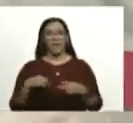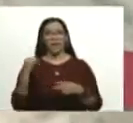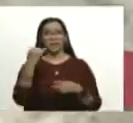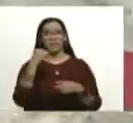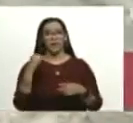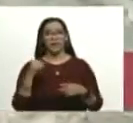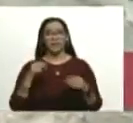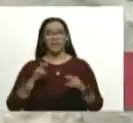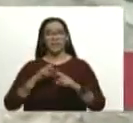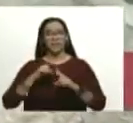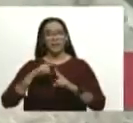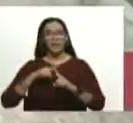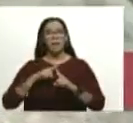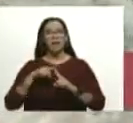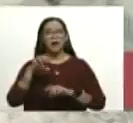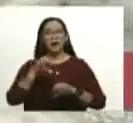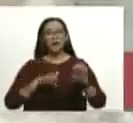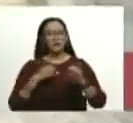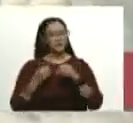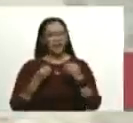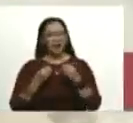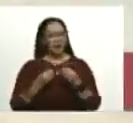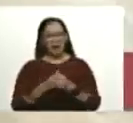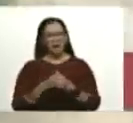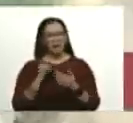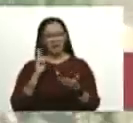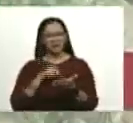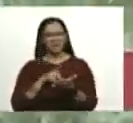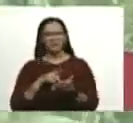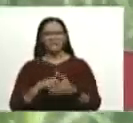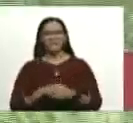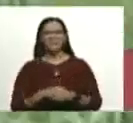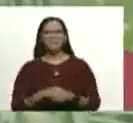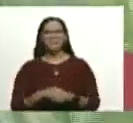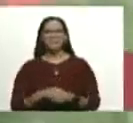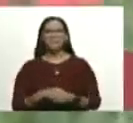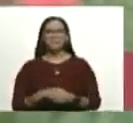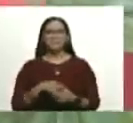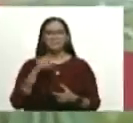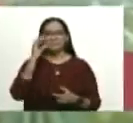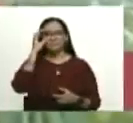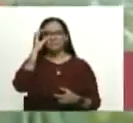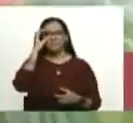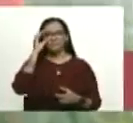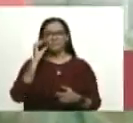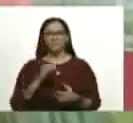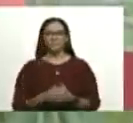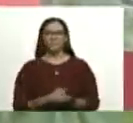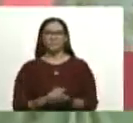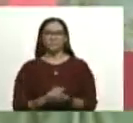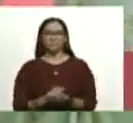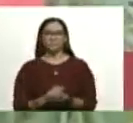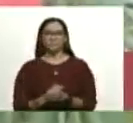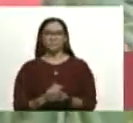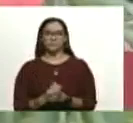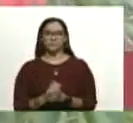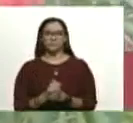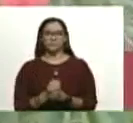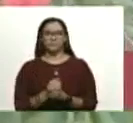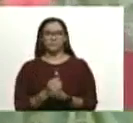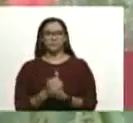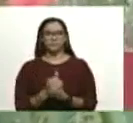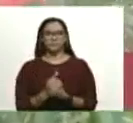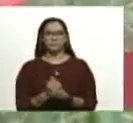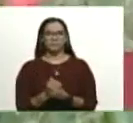este tipo de animalitos y cómo lo perciben nuestros niños y niñas? Es una sensación, causa una sensación en los niños. Es muy llamativo por sus